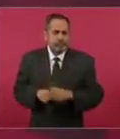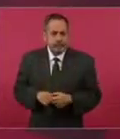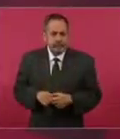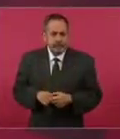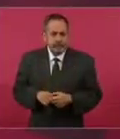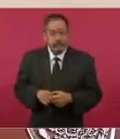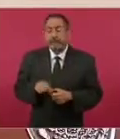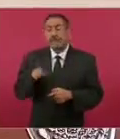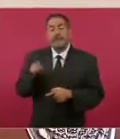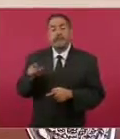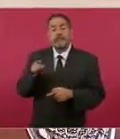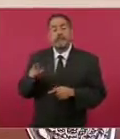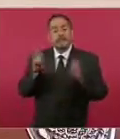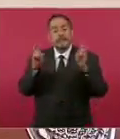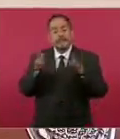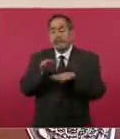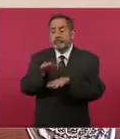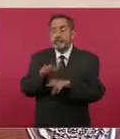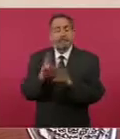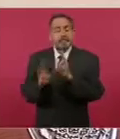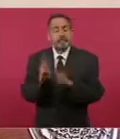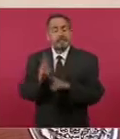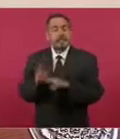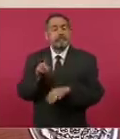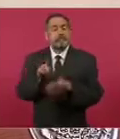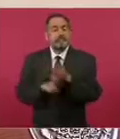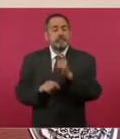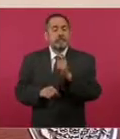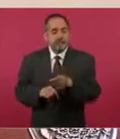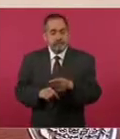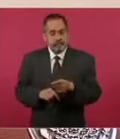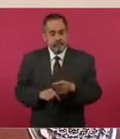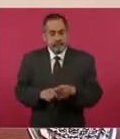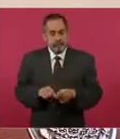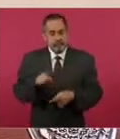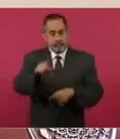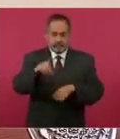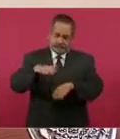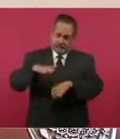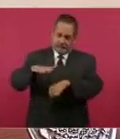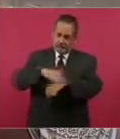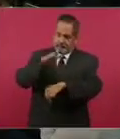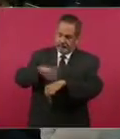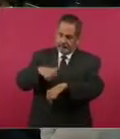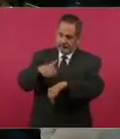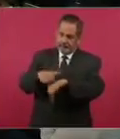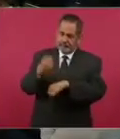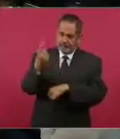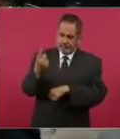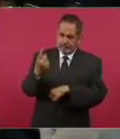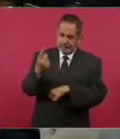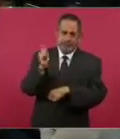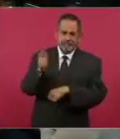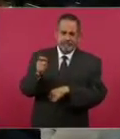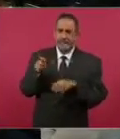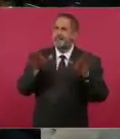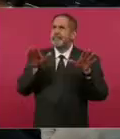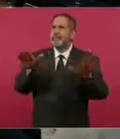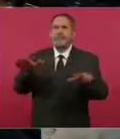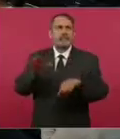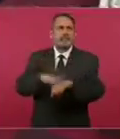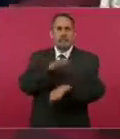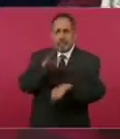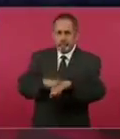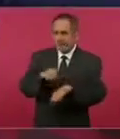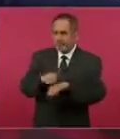vamos a tratar lo de la categoría 1, ¿sí? ¿Sí? Porque ya